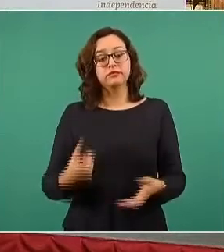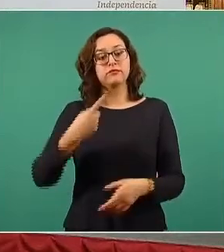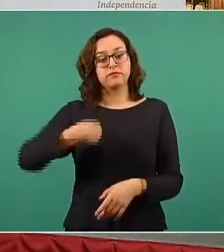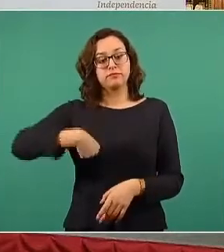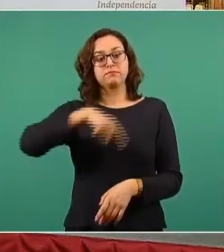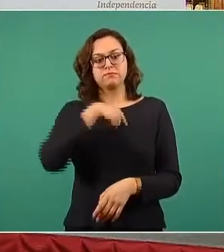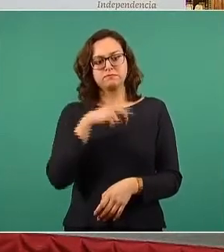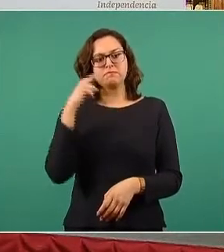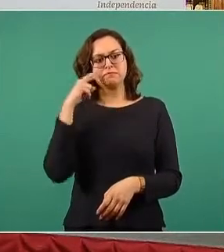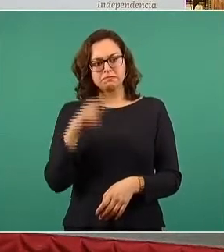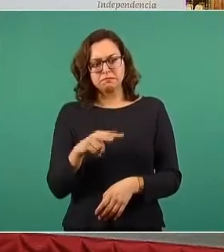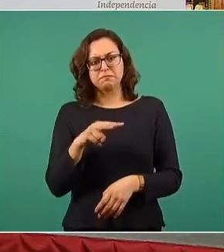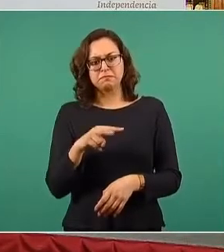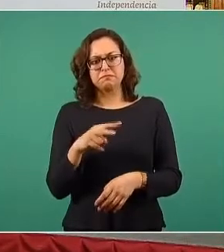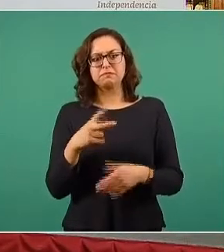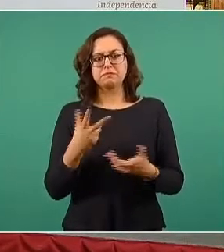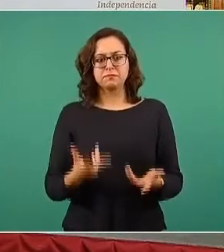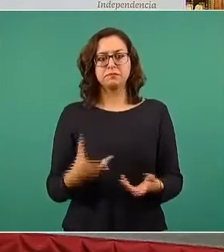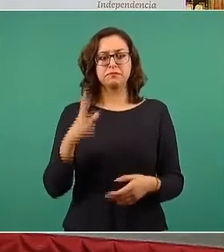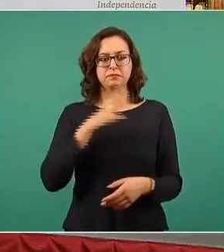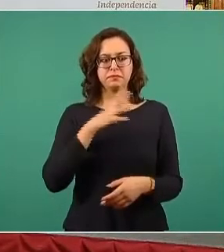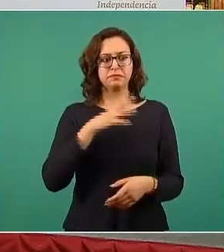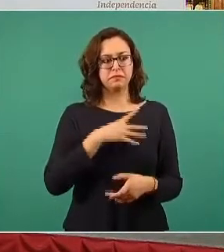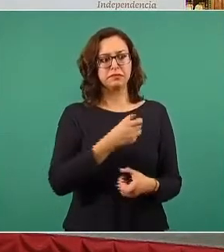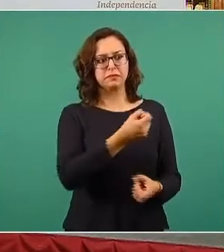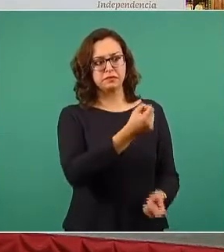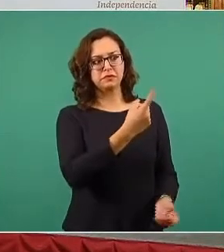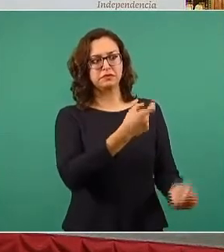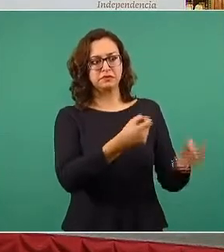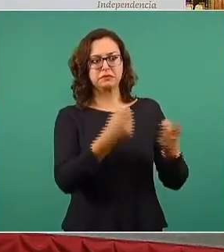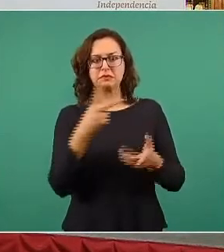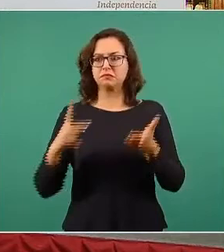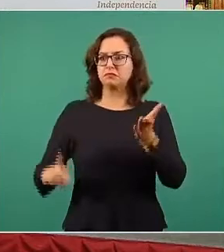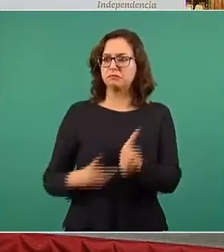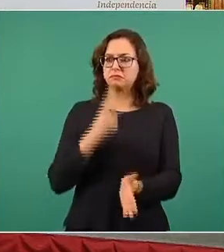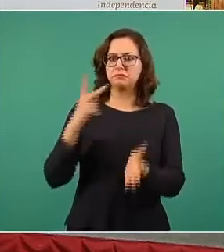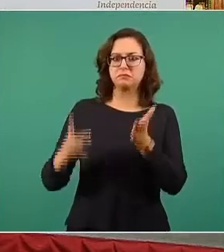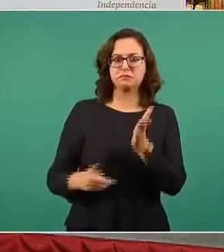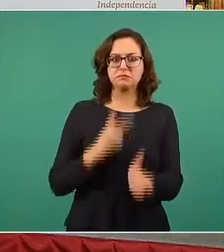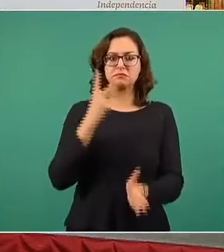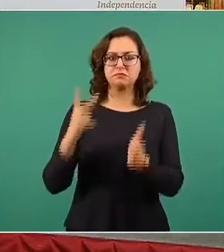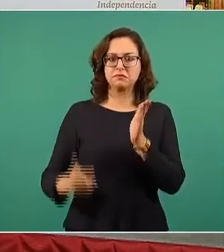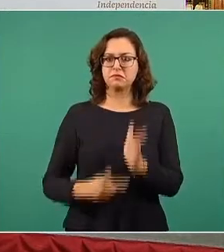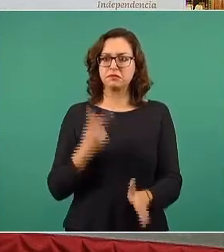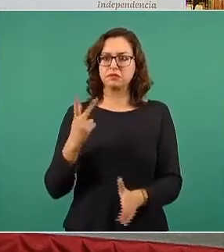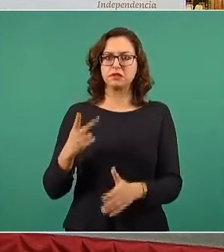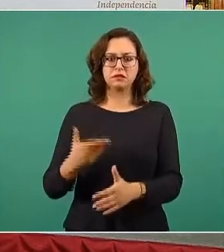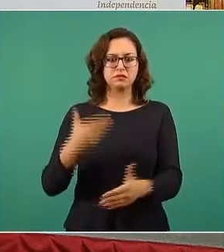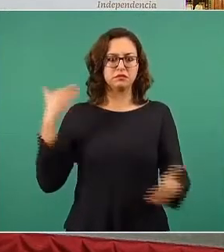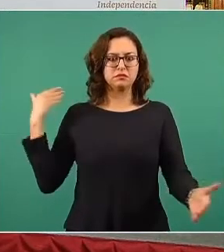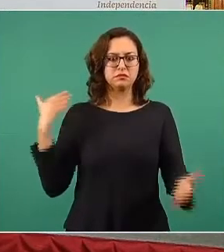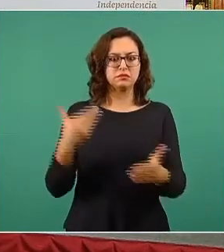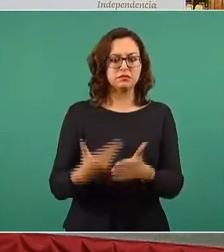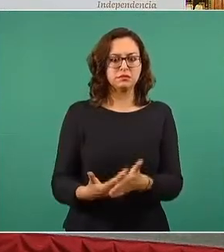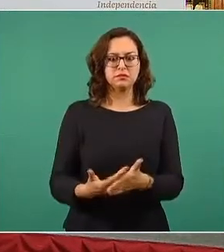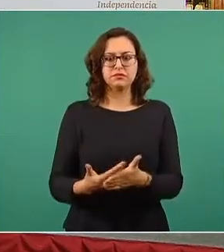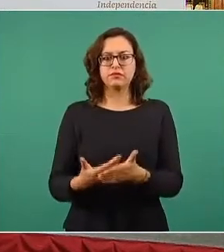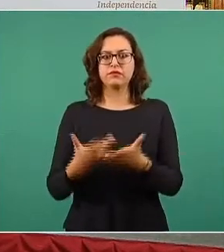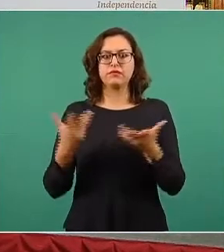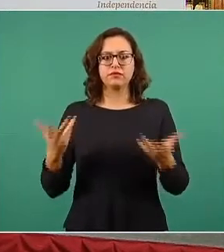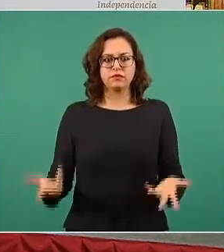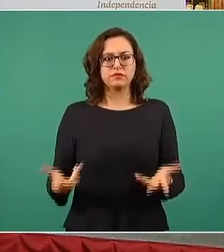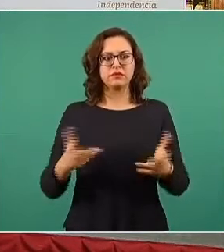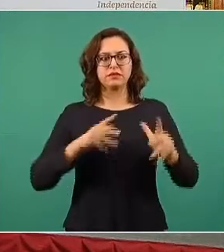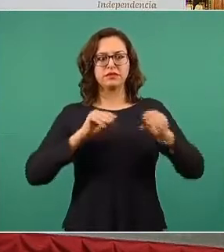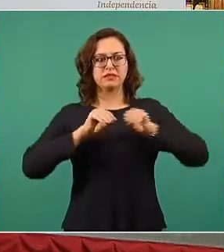estas intentonas continuas que hemos sufrido en el país durante toda la epidemia, de